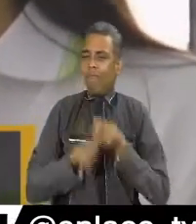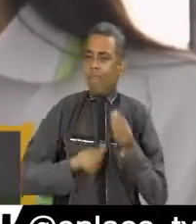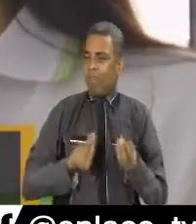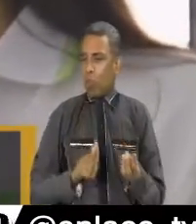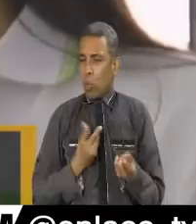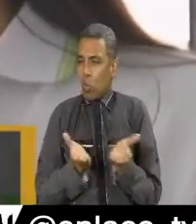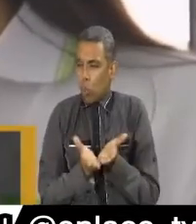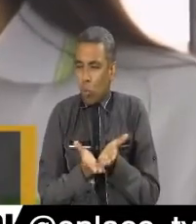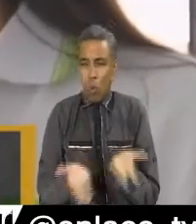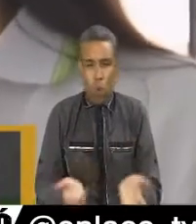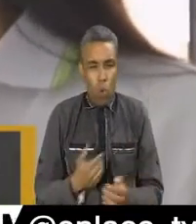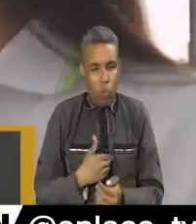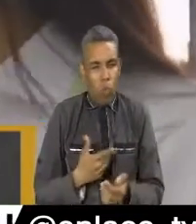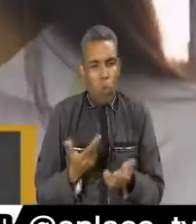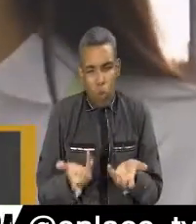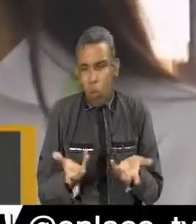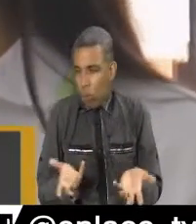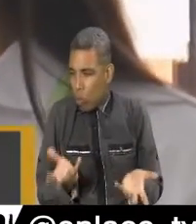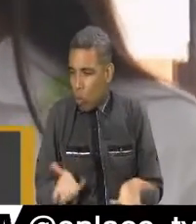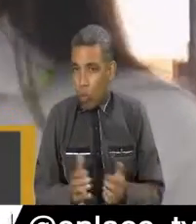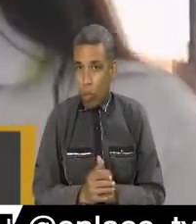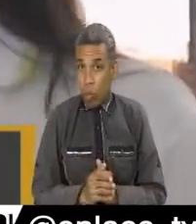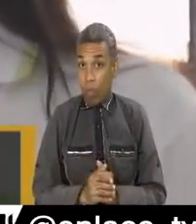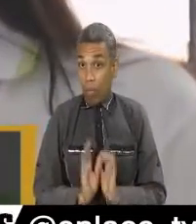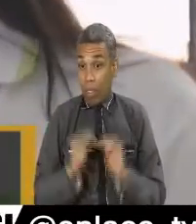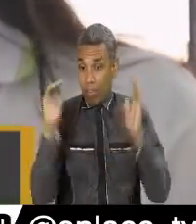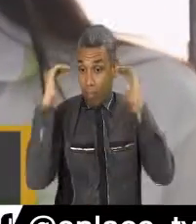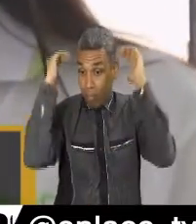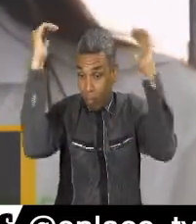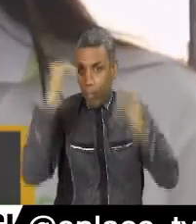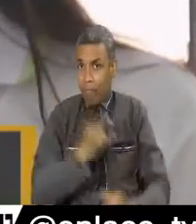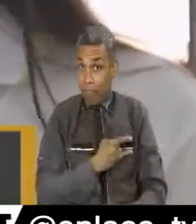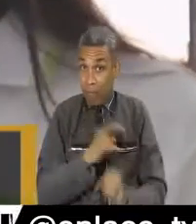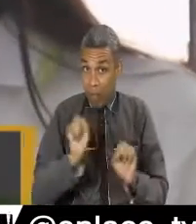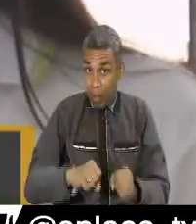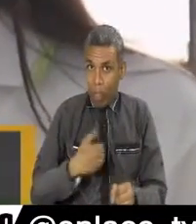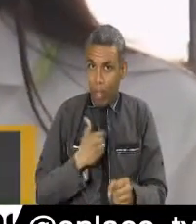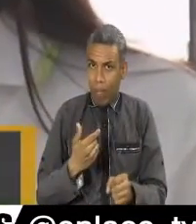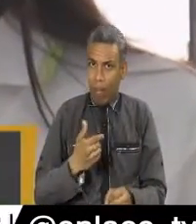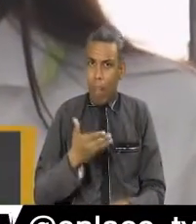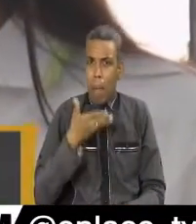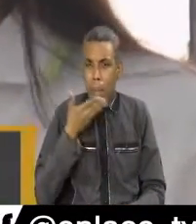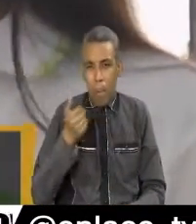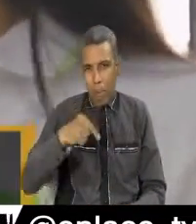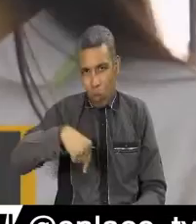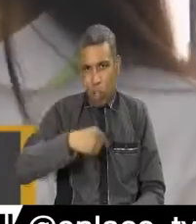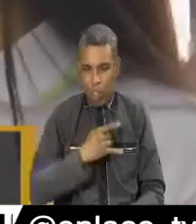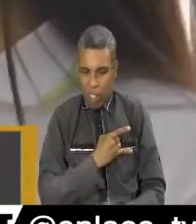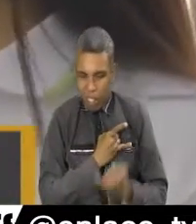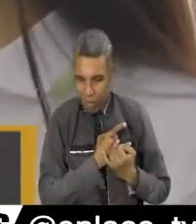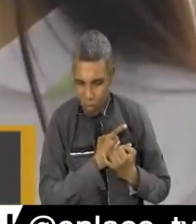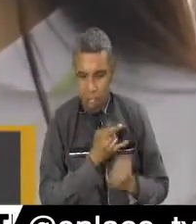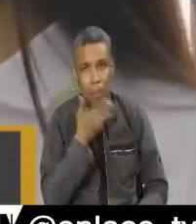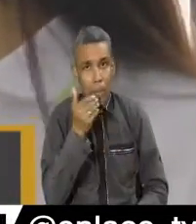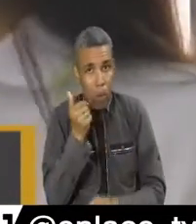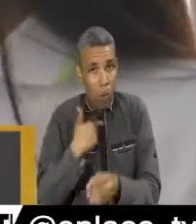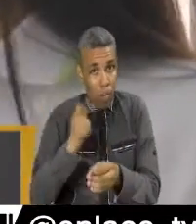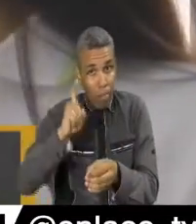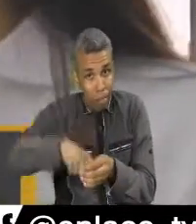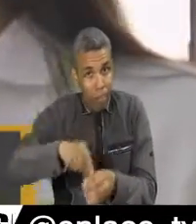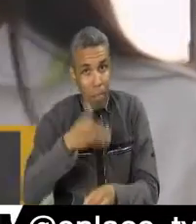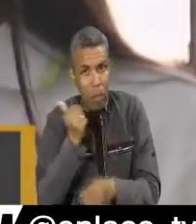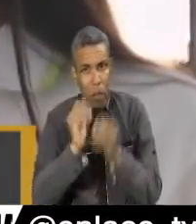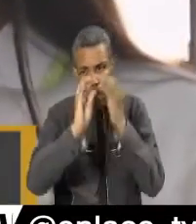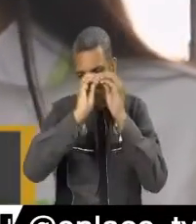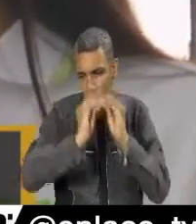estudiar específicamente en formación de educación superior, para que tomen a la UIS como parte de su proyecto de vida y pues ingresen a formar